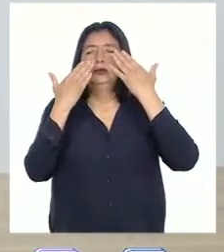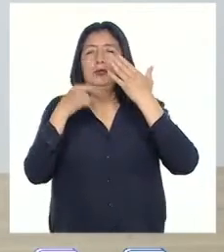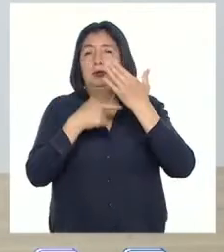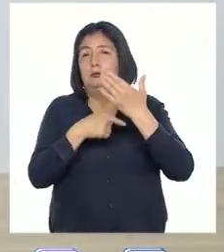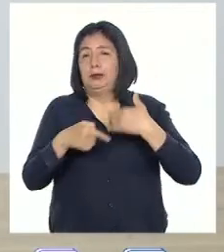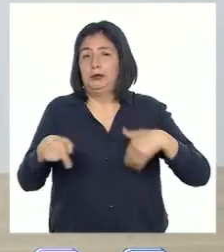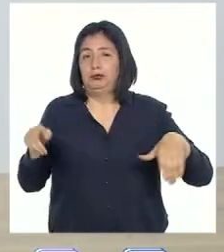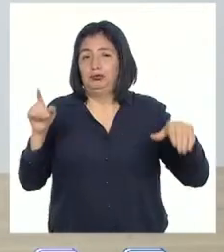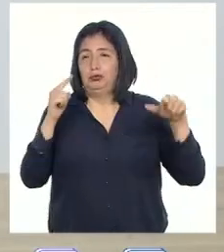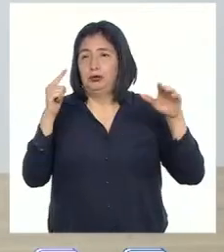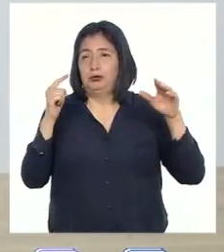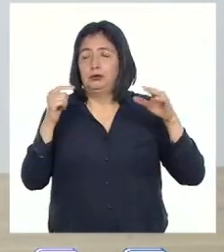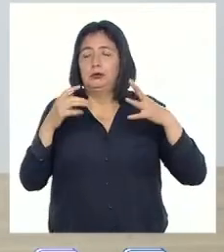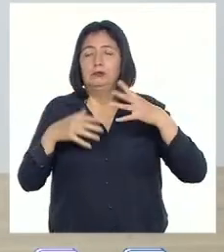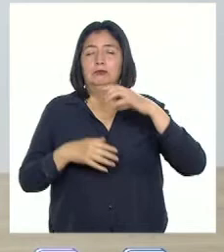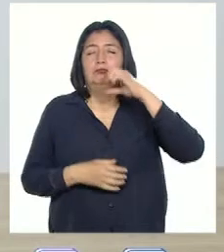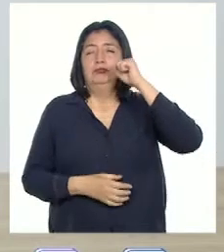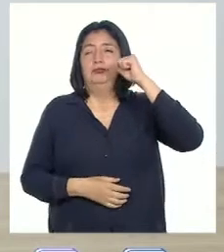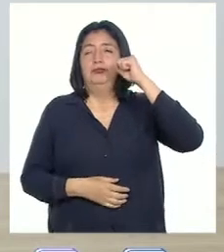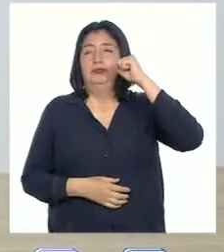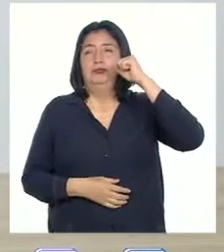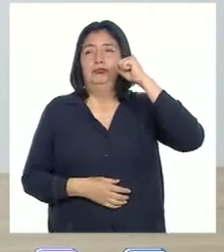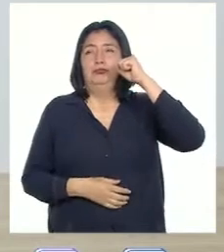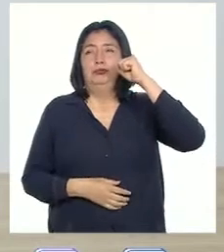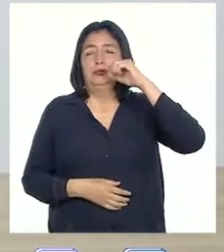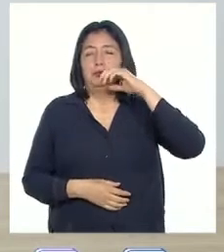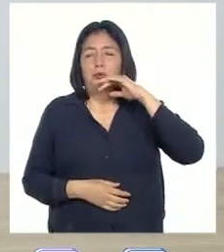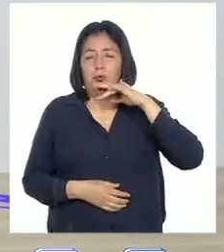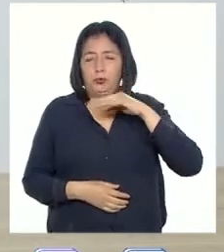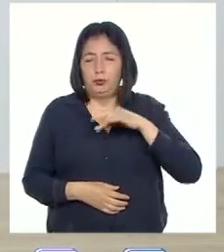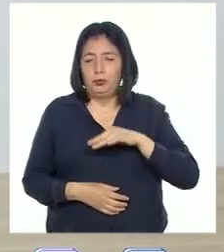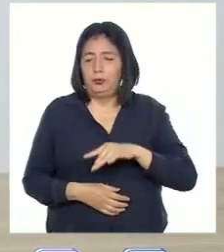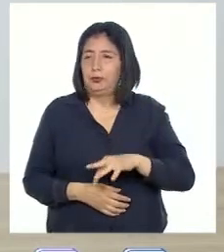Brazos arriba, aguantamos la respiración y